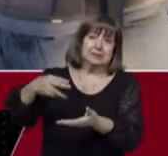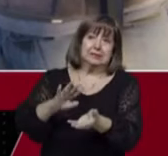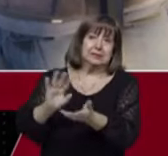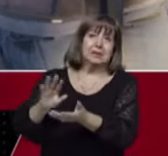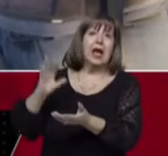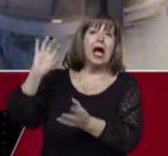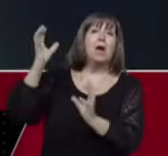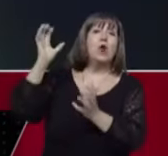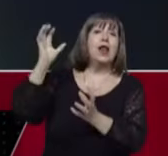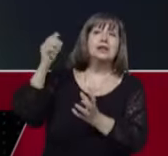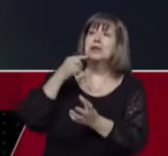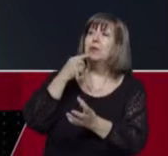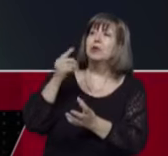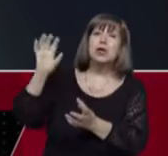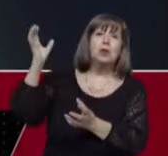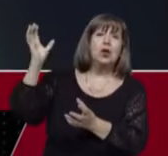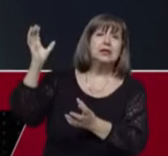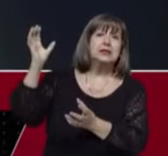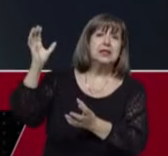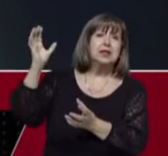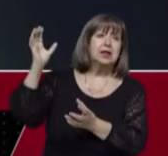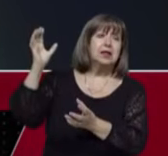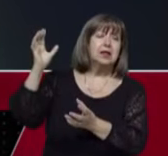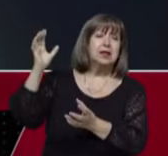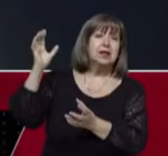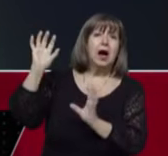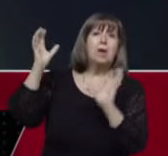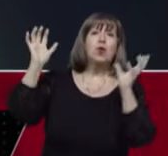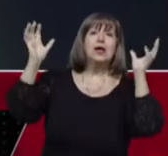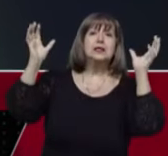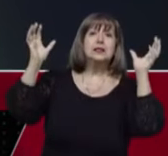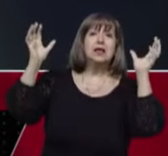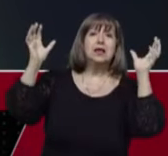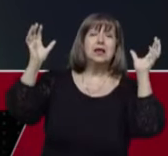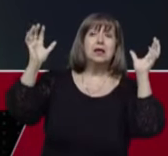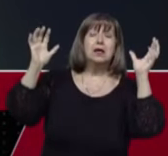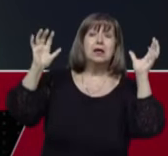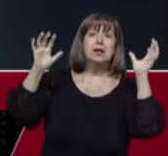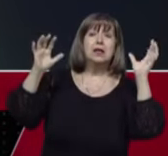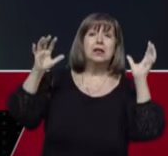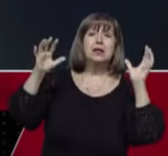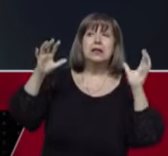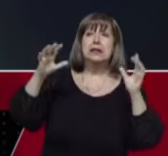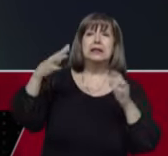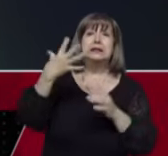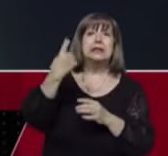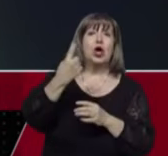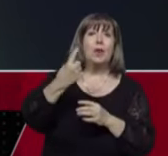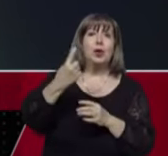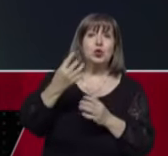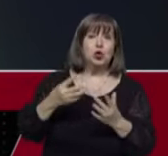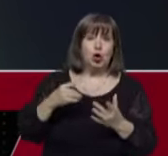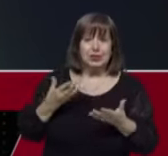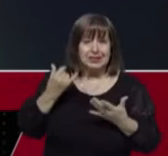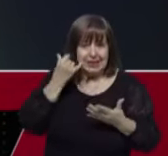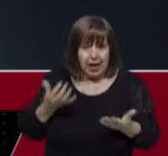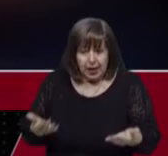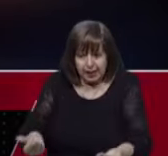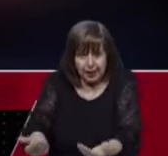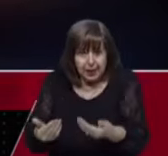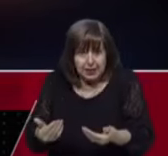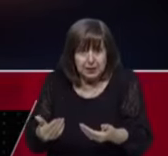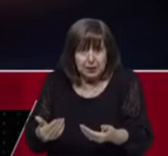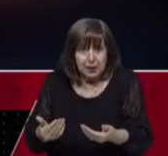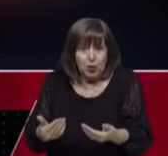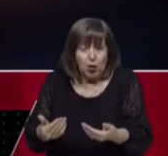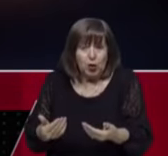ambulancia cuánto tiempo llegó después? Y la ambulancia, yo creo que fueron 5 minutos, ahí fue atrás de nosotros, no se demoró mucho. Pero